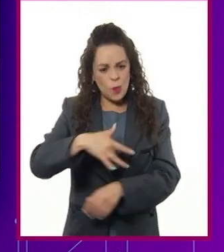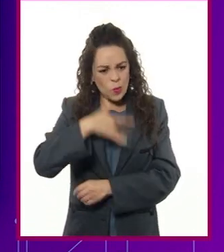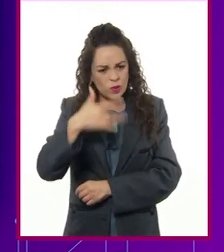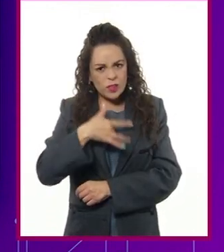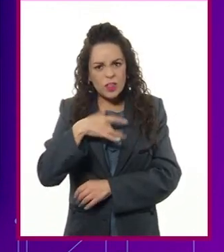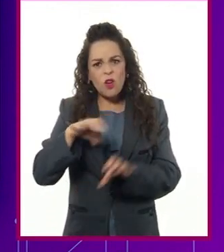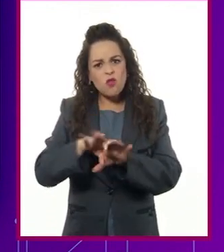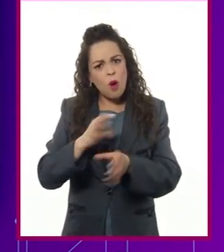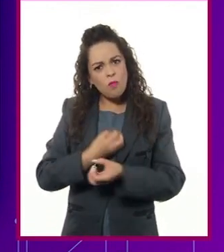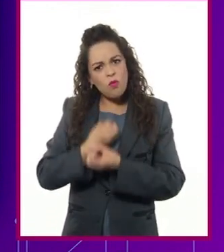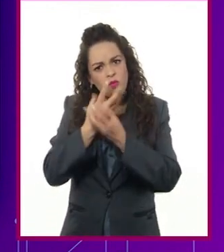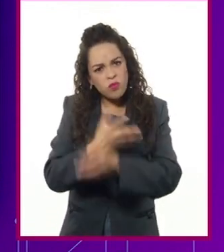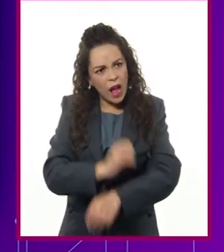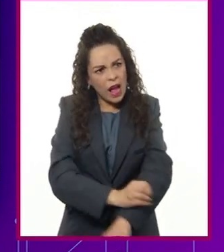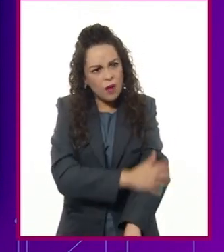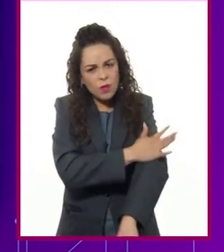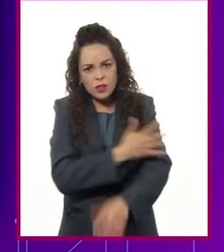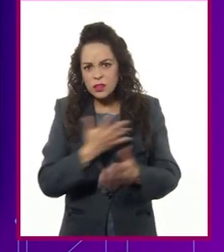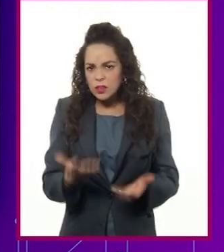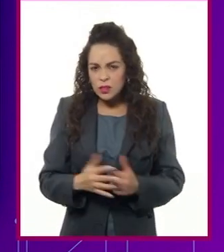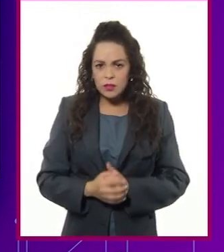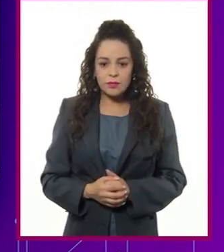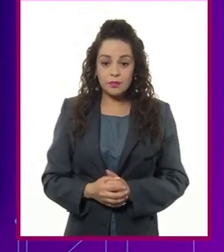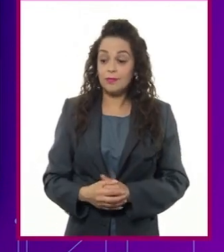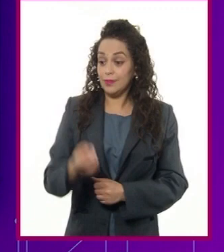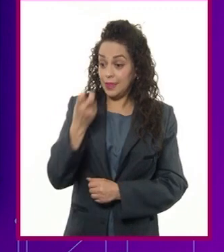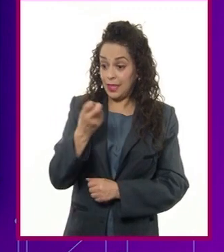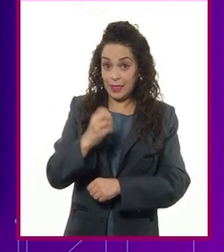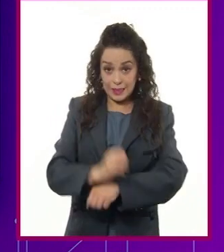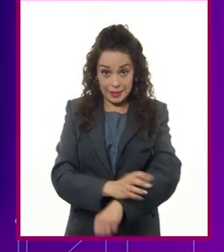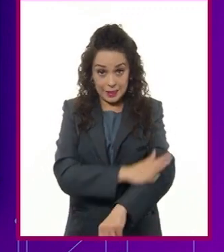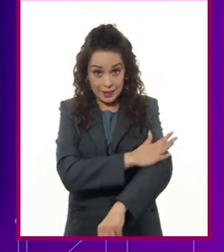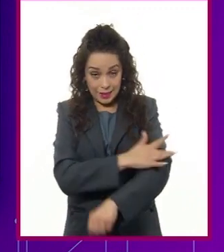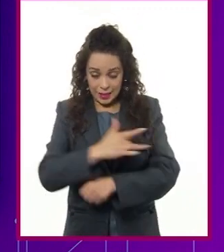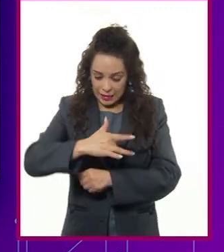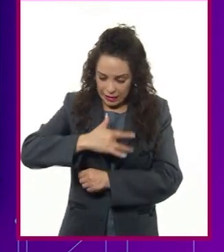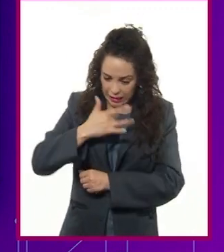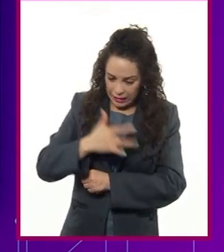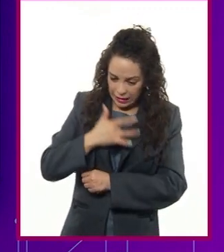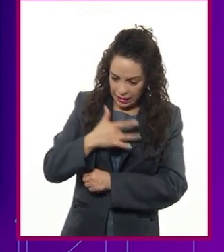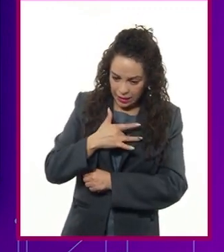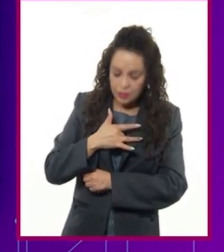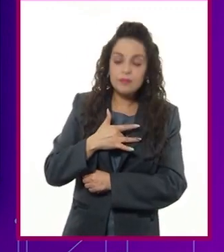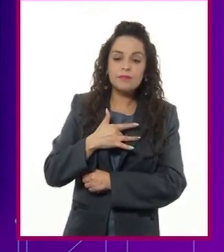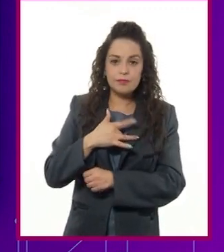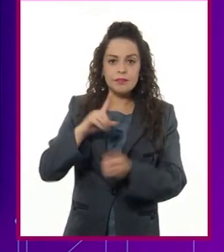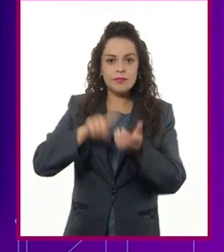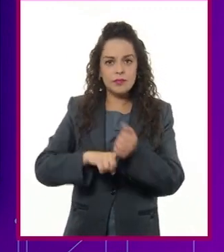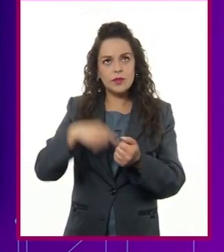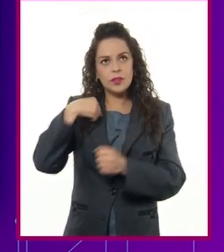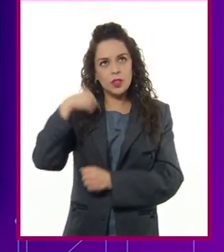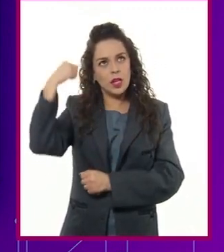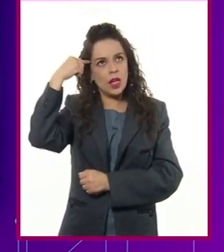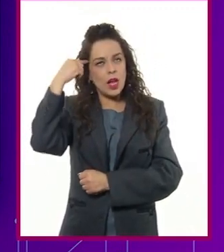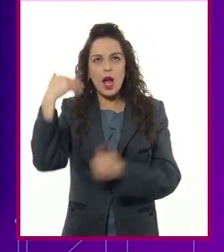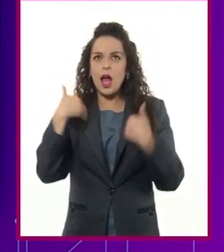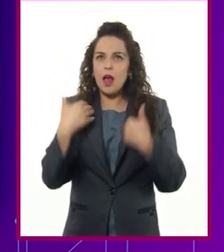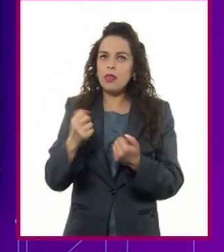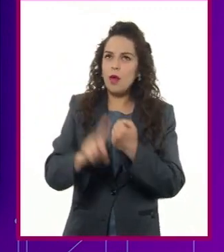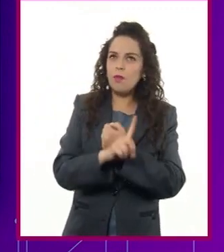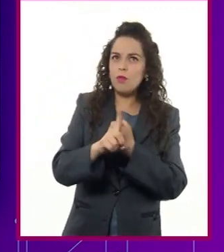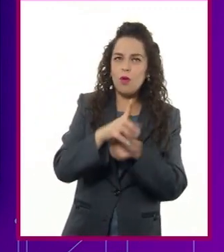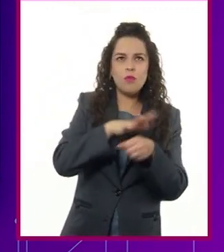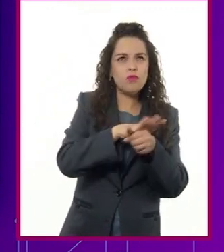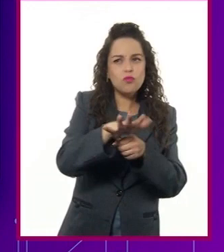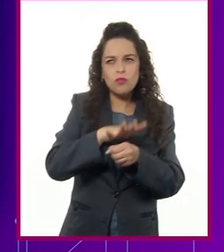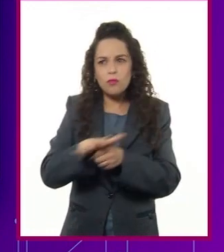emociones? ¿De qué manera estos sentimientos y emociones condicionan las percepciones que se tienen en torno al problema? ¿Cuáles son